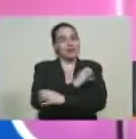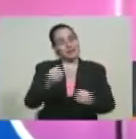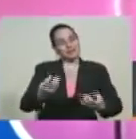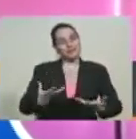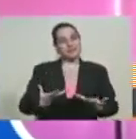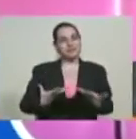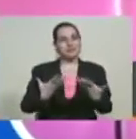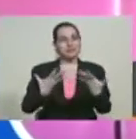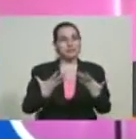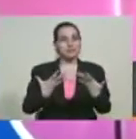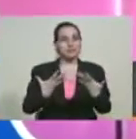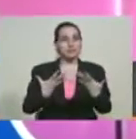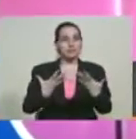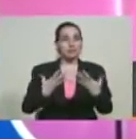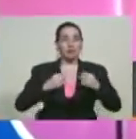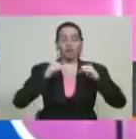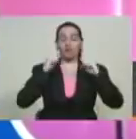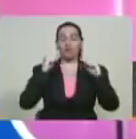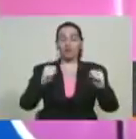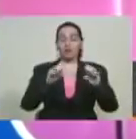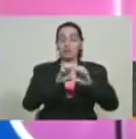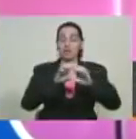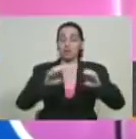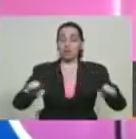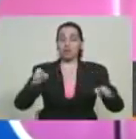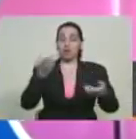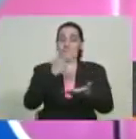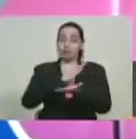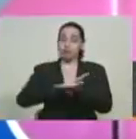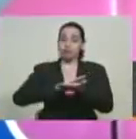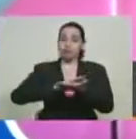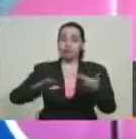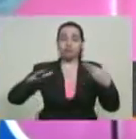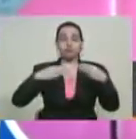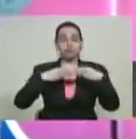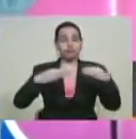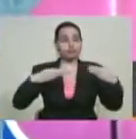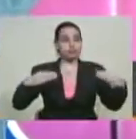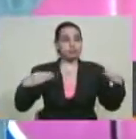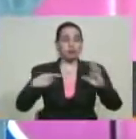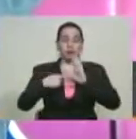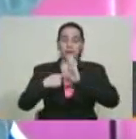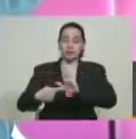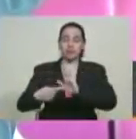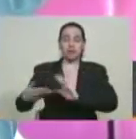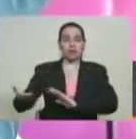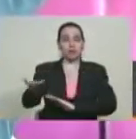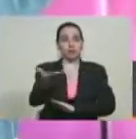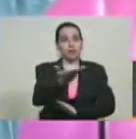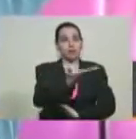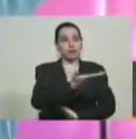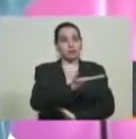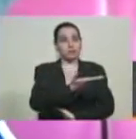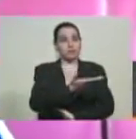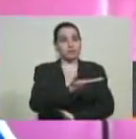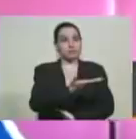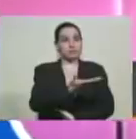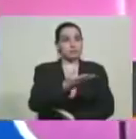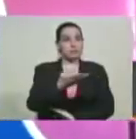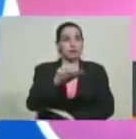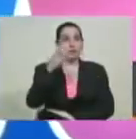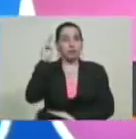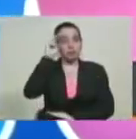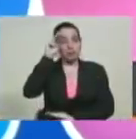fuerza de la educación pública venezolana representada en ustedes, educadores,